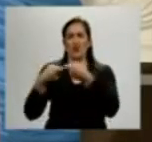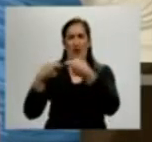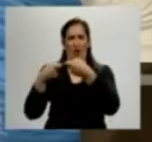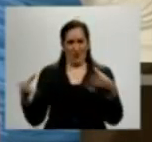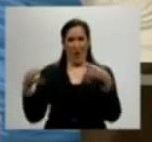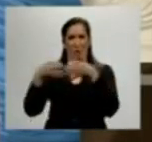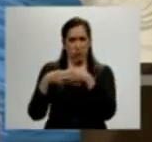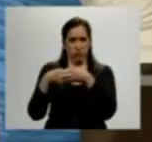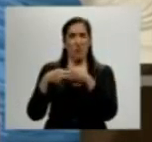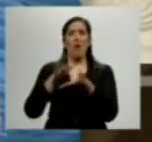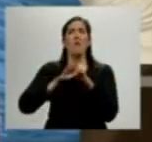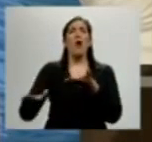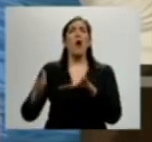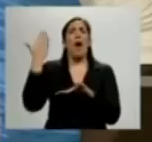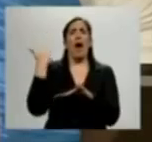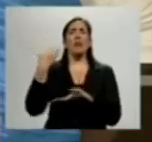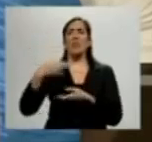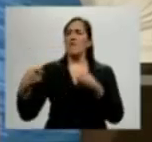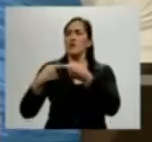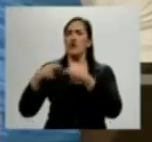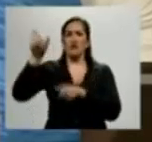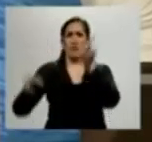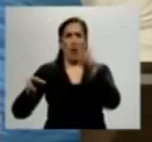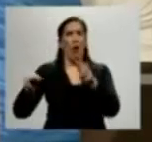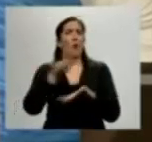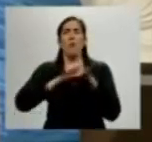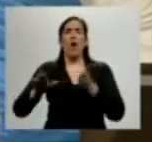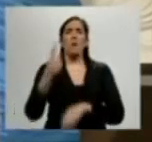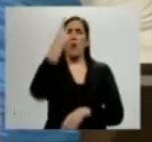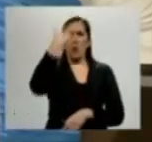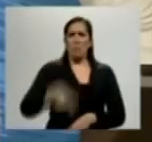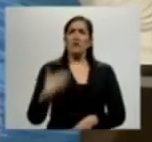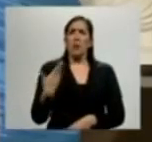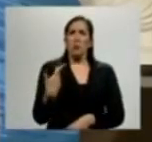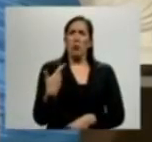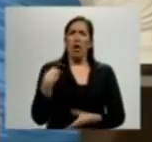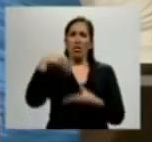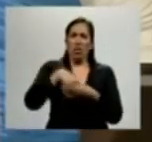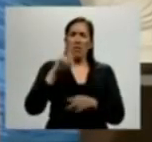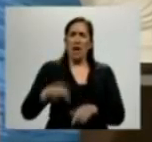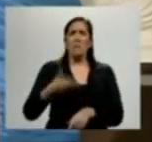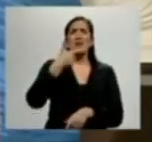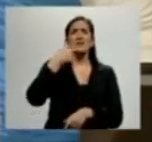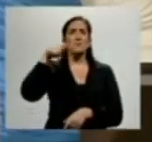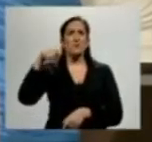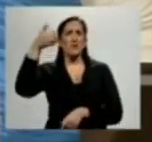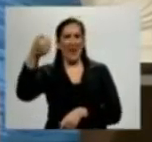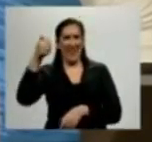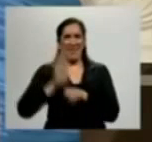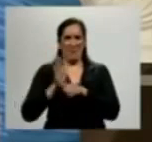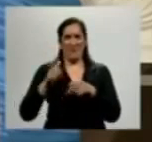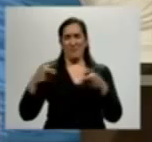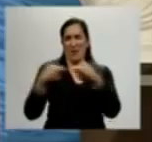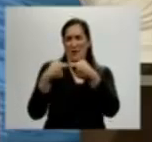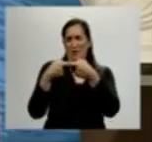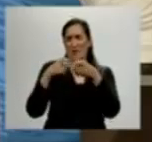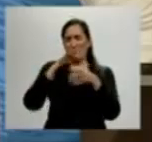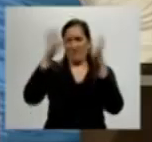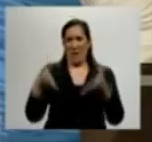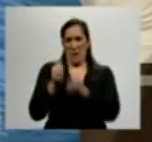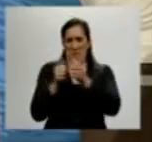Se crea a través del nuevo Código Civil y Comercial la sociedad unipersonal. ¿Qué significa esto? Que una persona va a